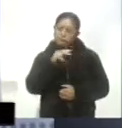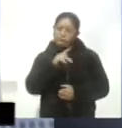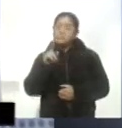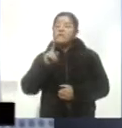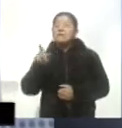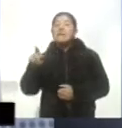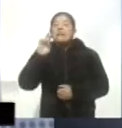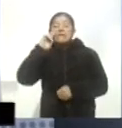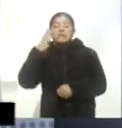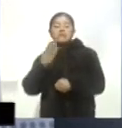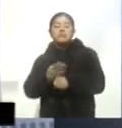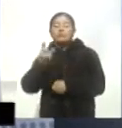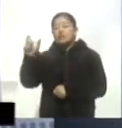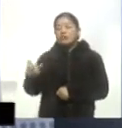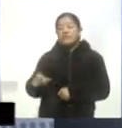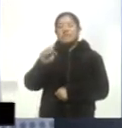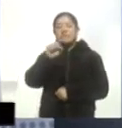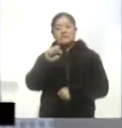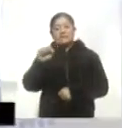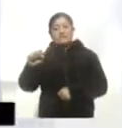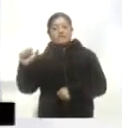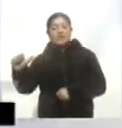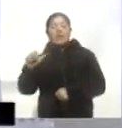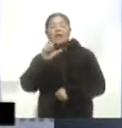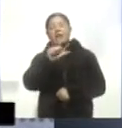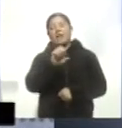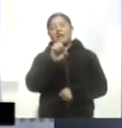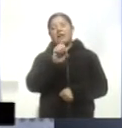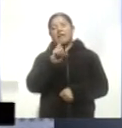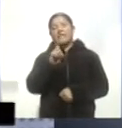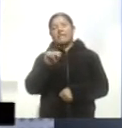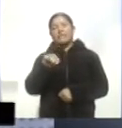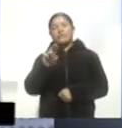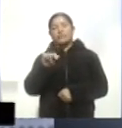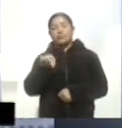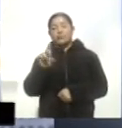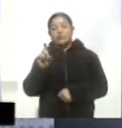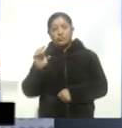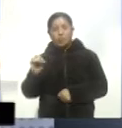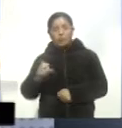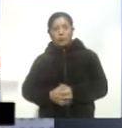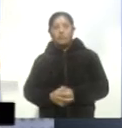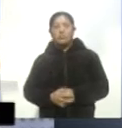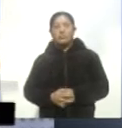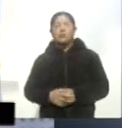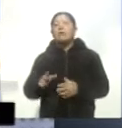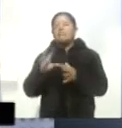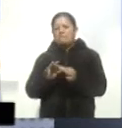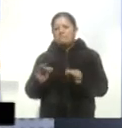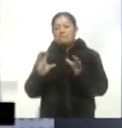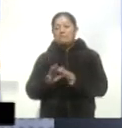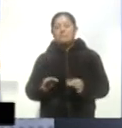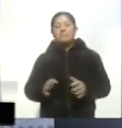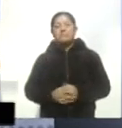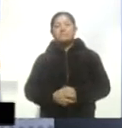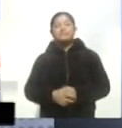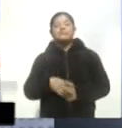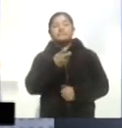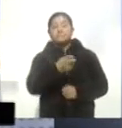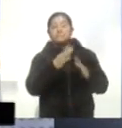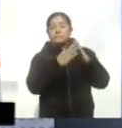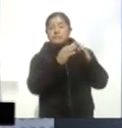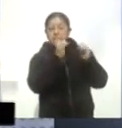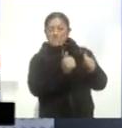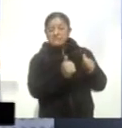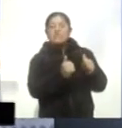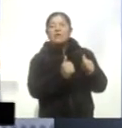del programa de adicciones de la CESA, Edmundo Martel, detalló. El mismo confinamiento nos está permitiendo asociar de una manera